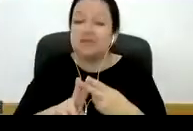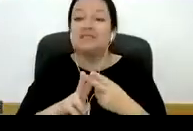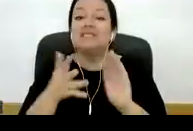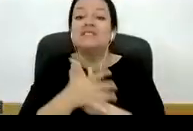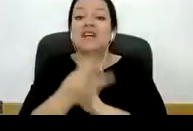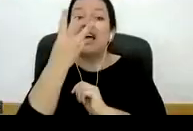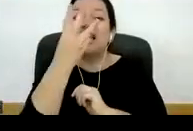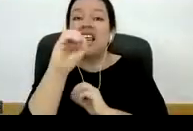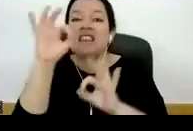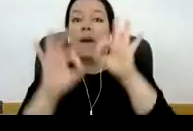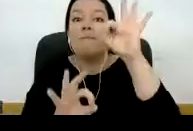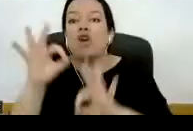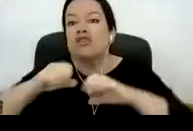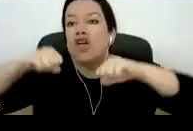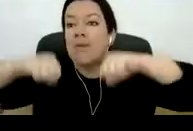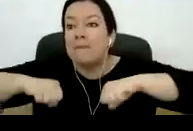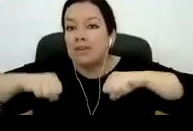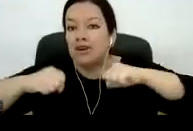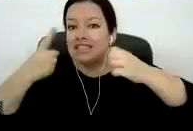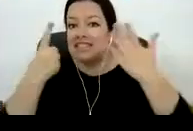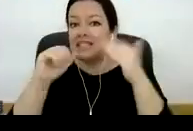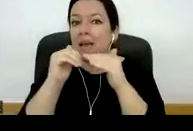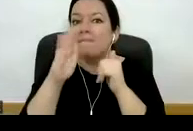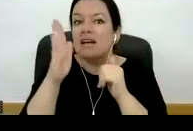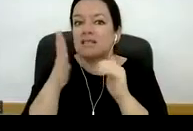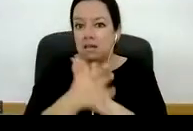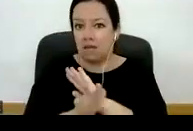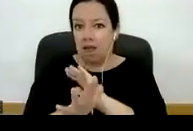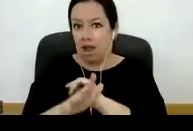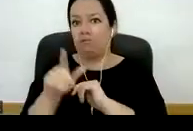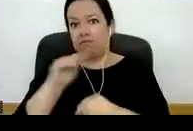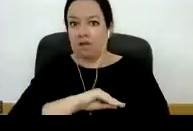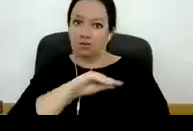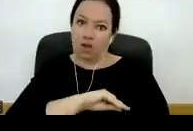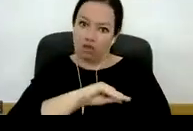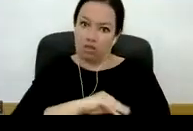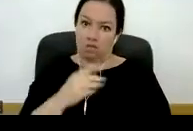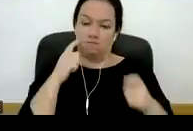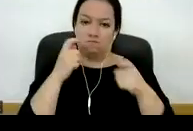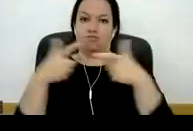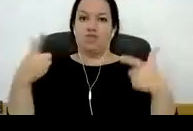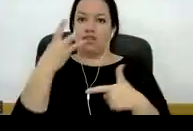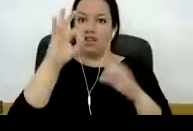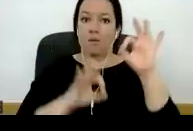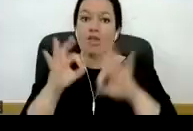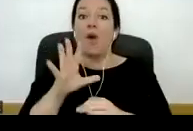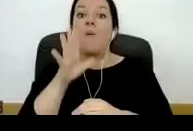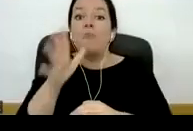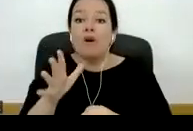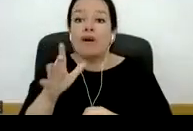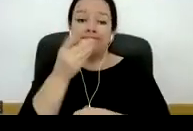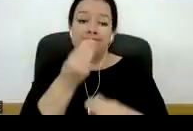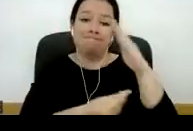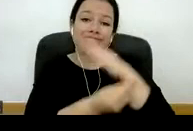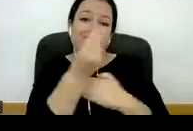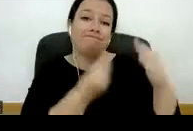hasta un 30%, quiere decir, prácticamente 1 de cada 3 personas será mayor de 60 años. Eso tiene muchísimo que ver con la baja tasa de natalidad que ha